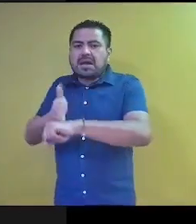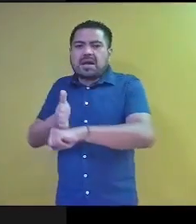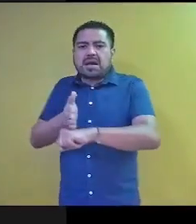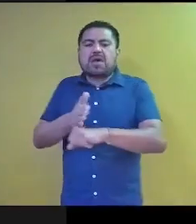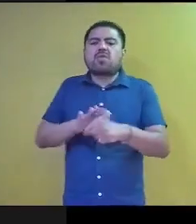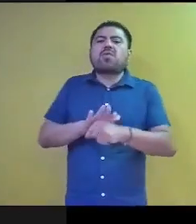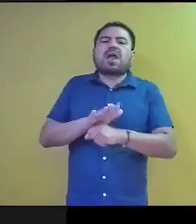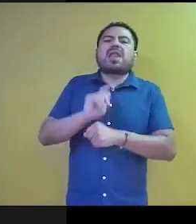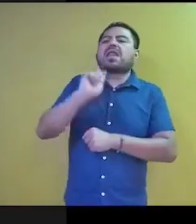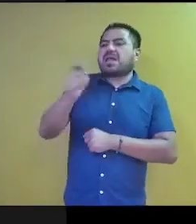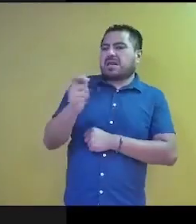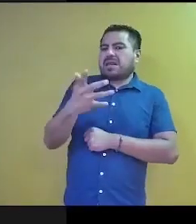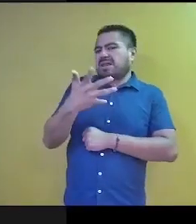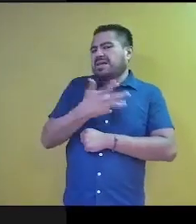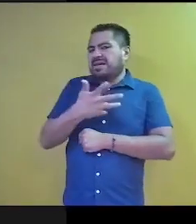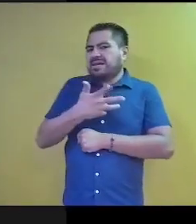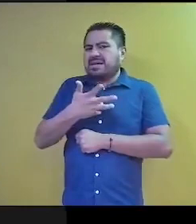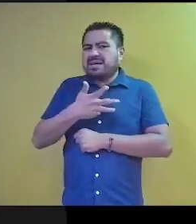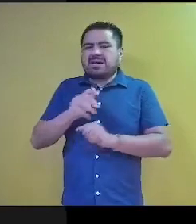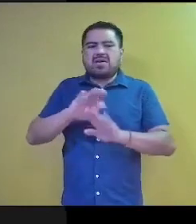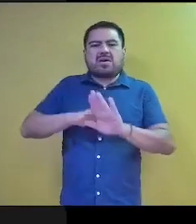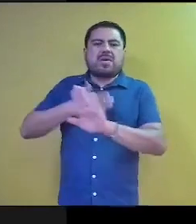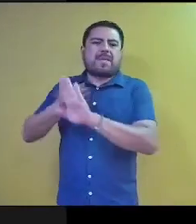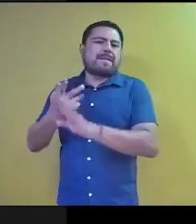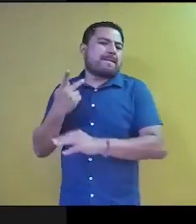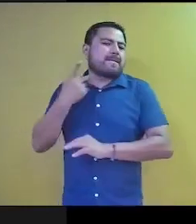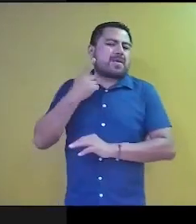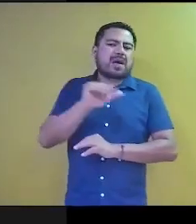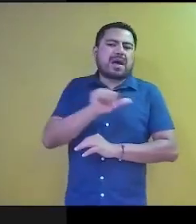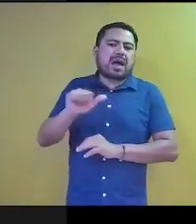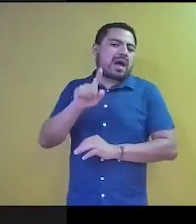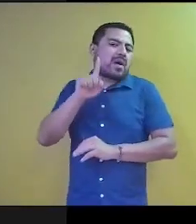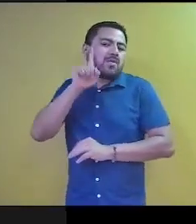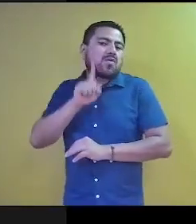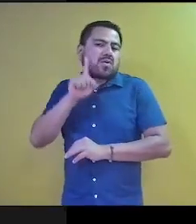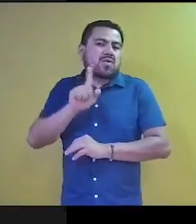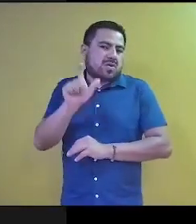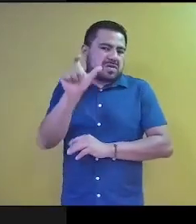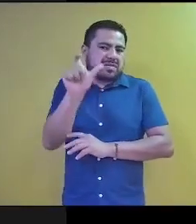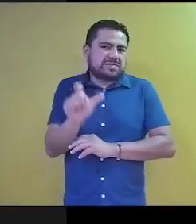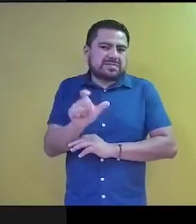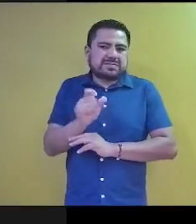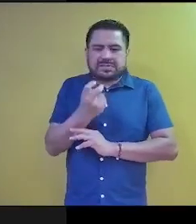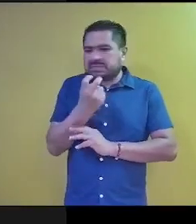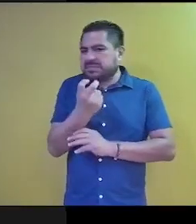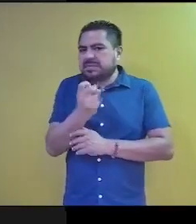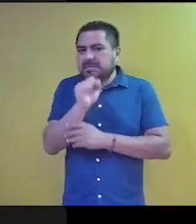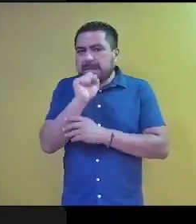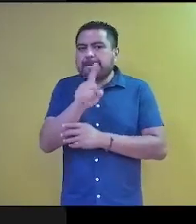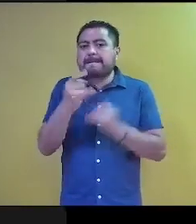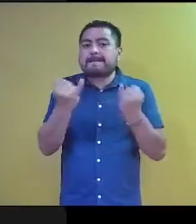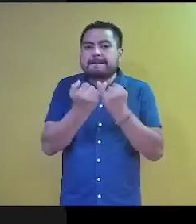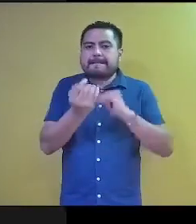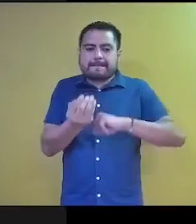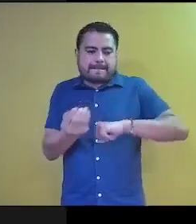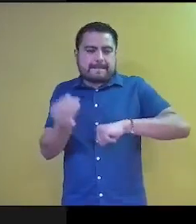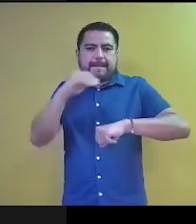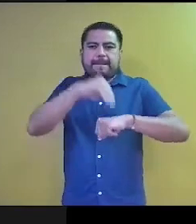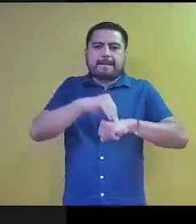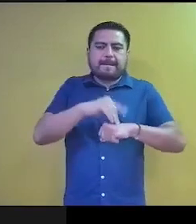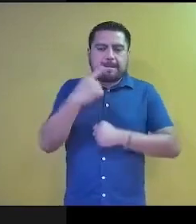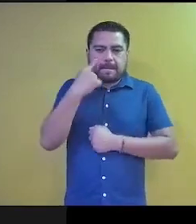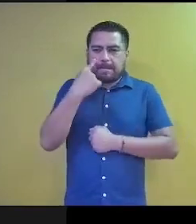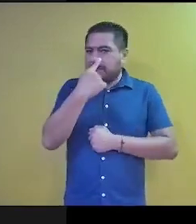dada la existencia de la violencia política contra las mujeres en razón de género, y también incorporar la vista